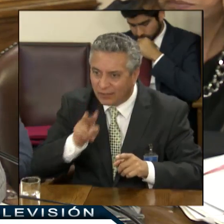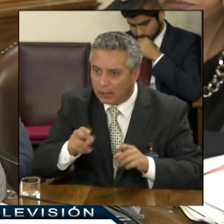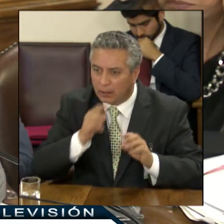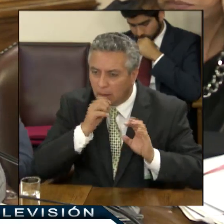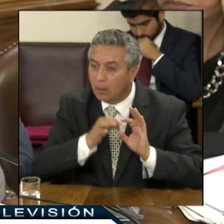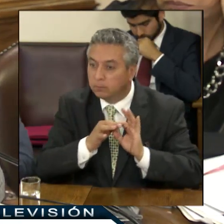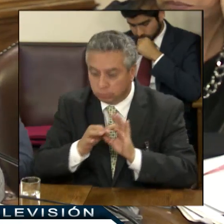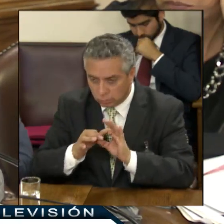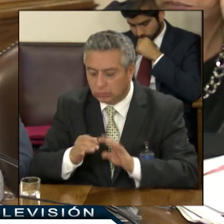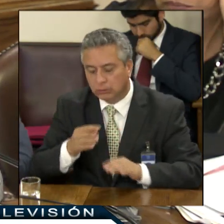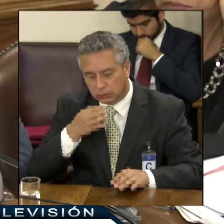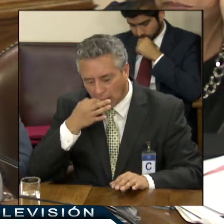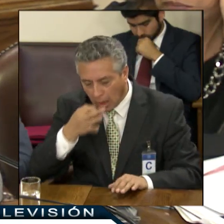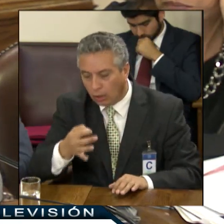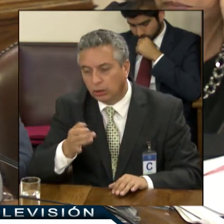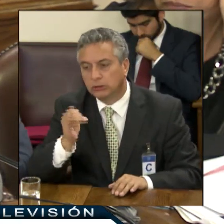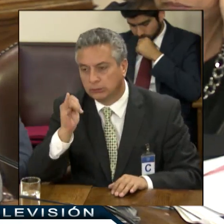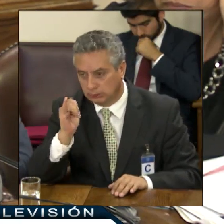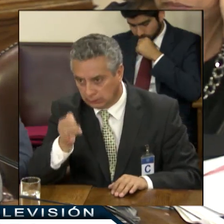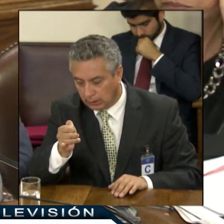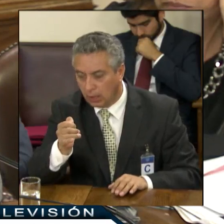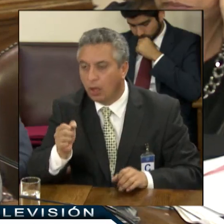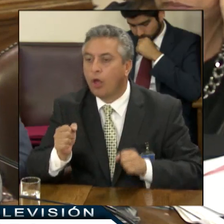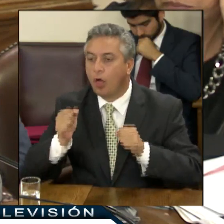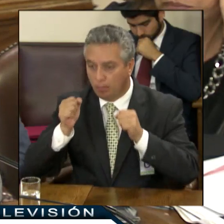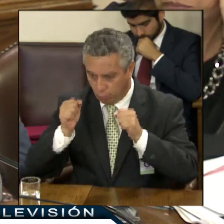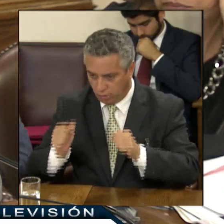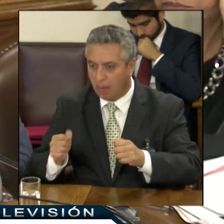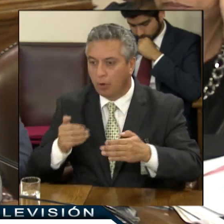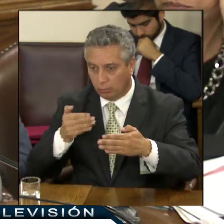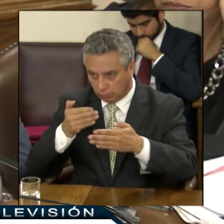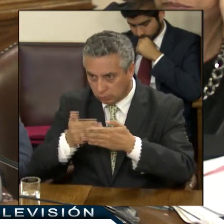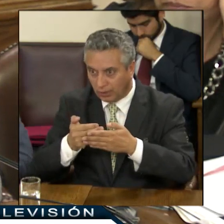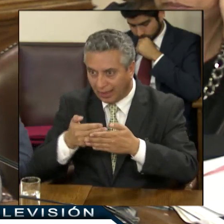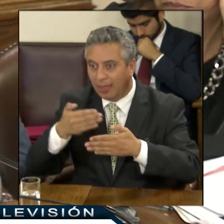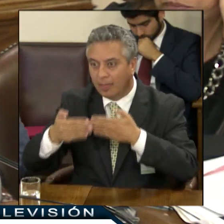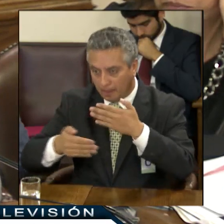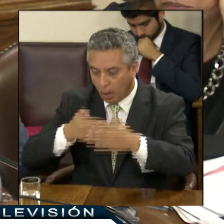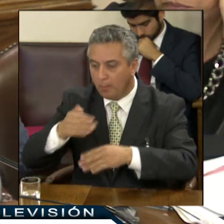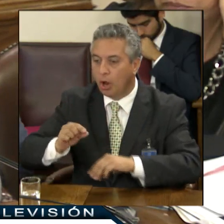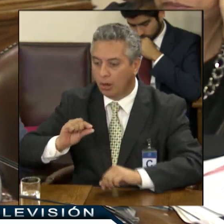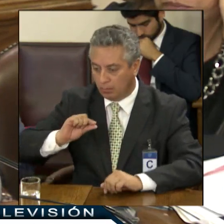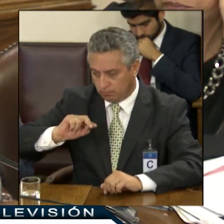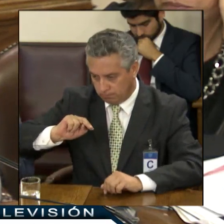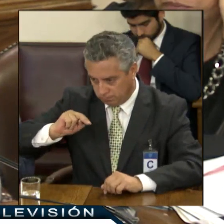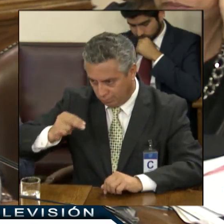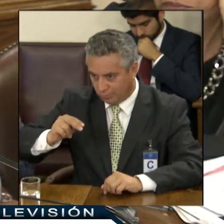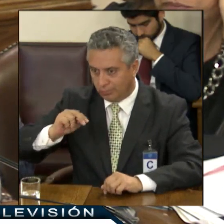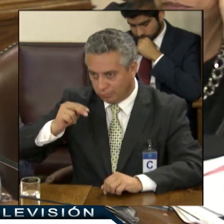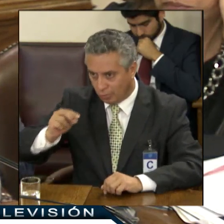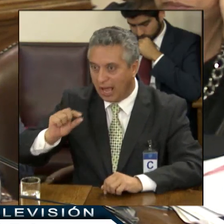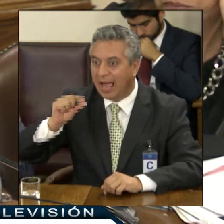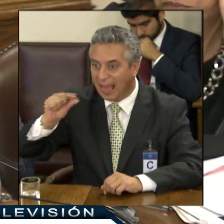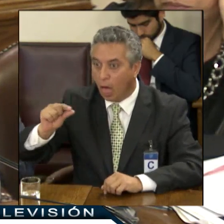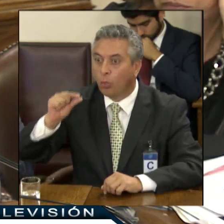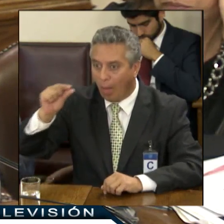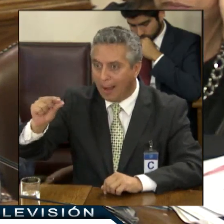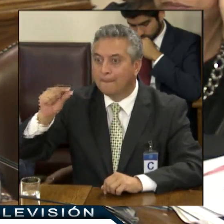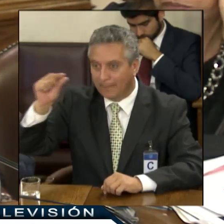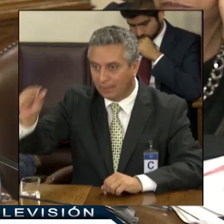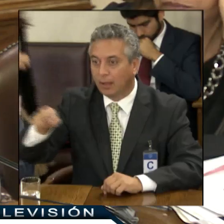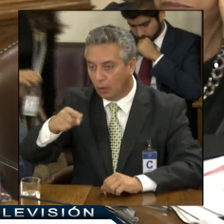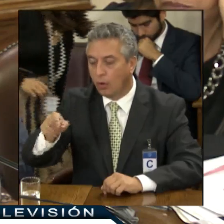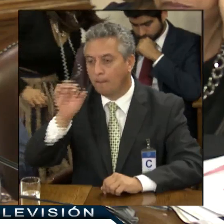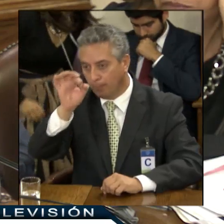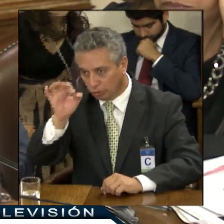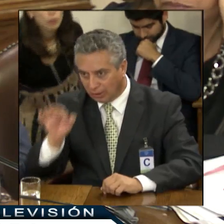dijeron si podemos llegar a una etapa ideal pero actualmente vamos a aceptar esto que un